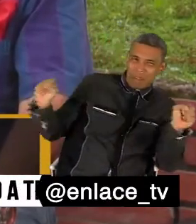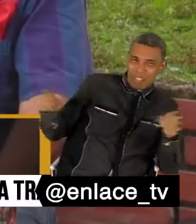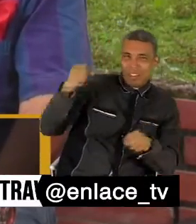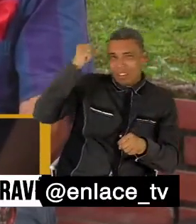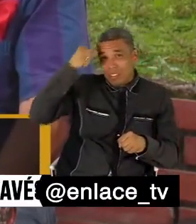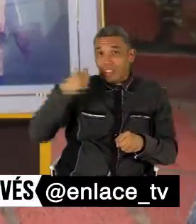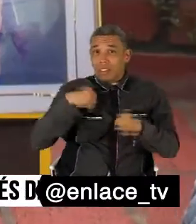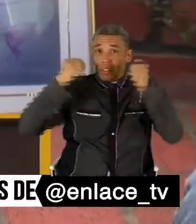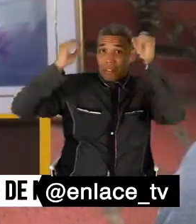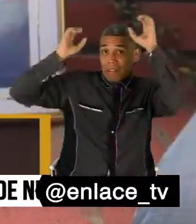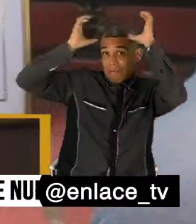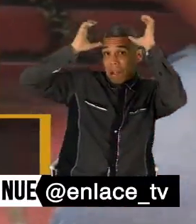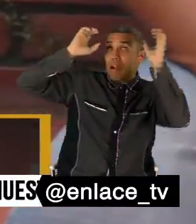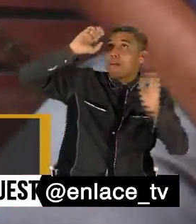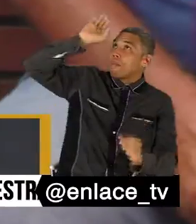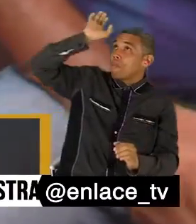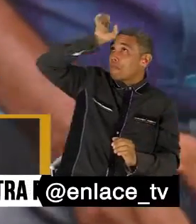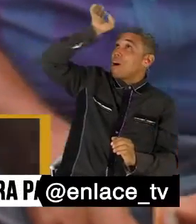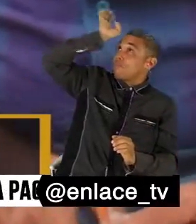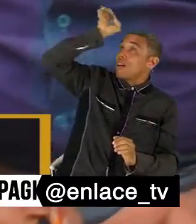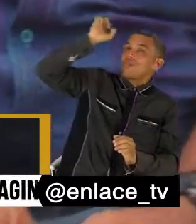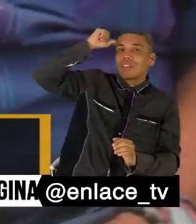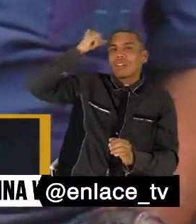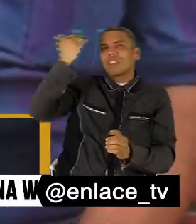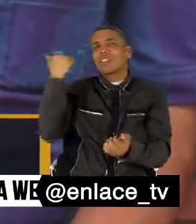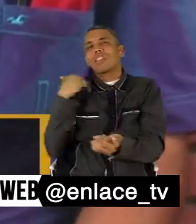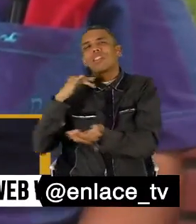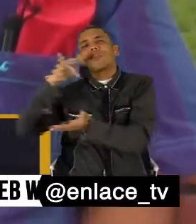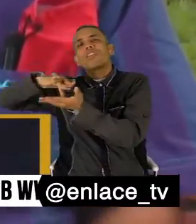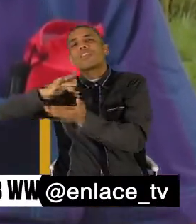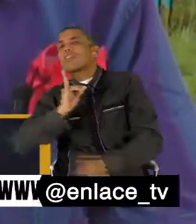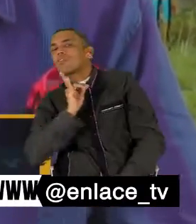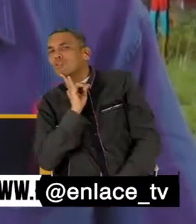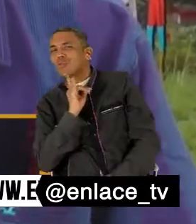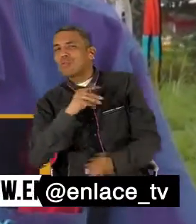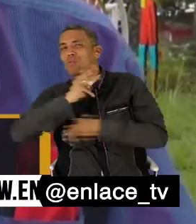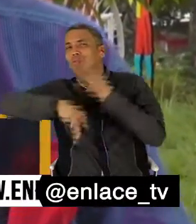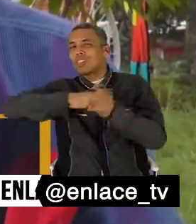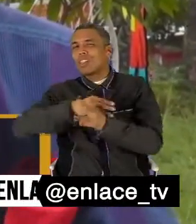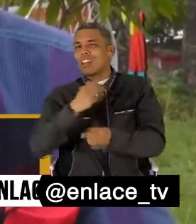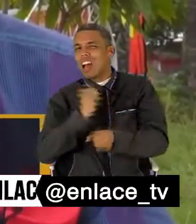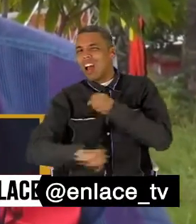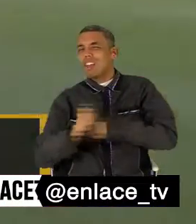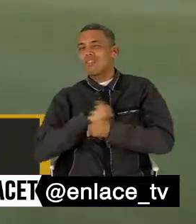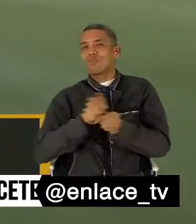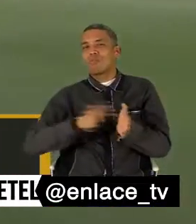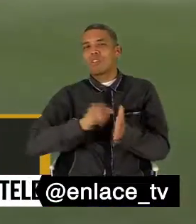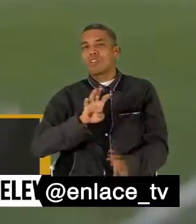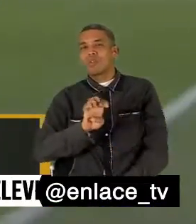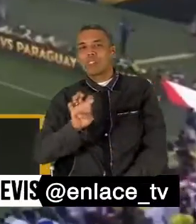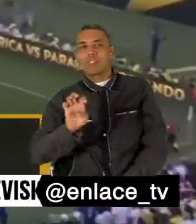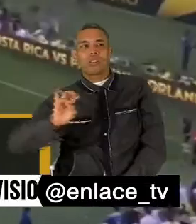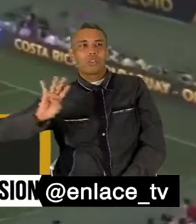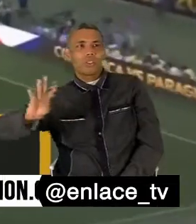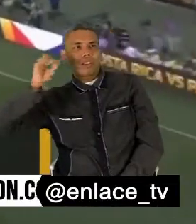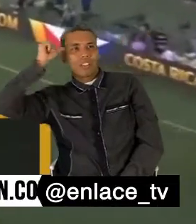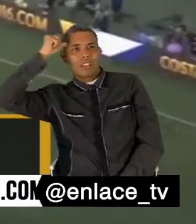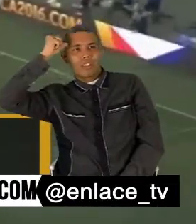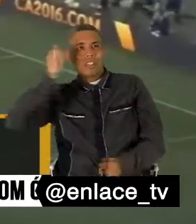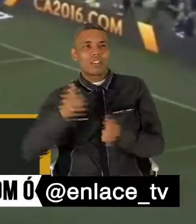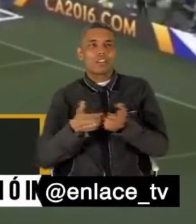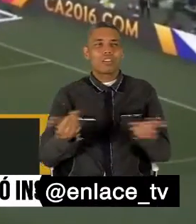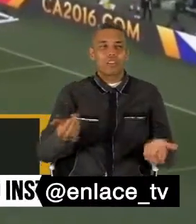mundo, pero es muy jodido. Trillos recuerda cómo fue su presencia en el país del norte, justo en el estadio donde ahora Colombia juega su paso a la siguiente fase de la Copa